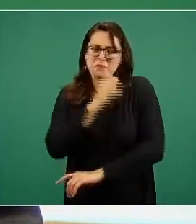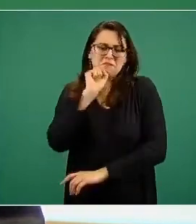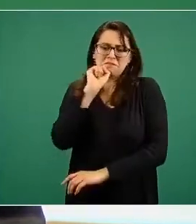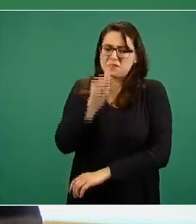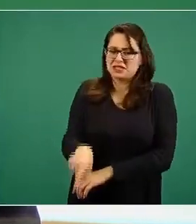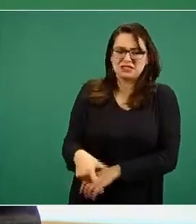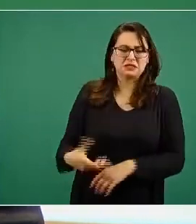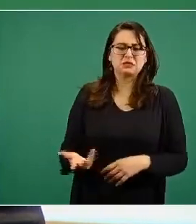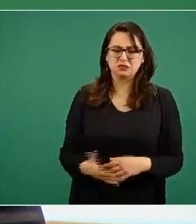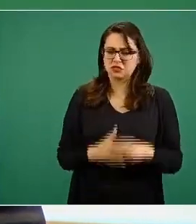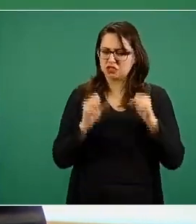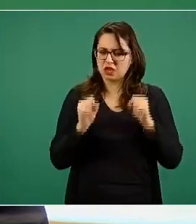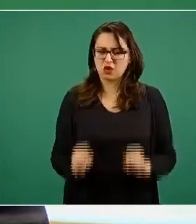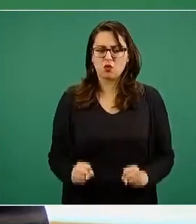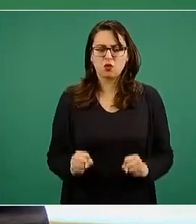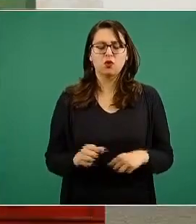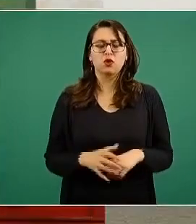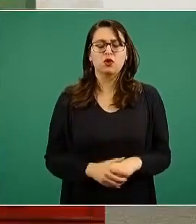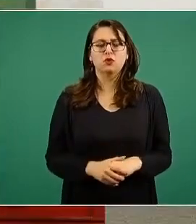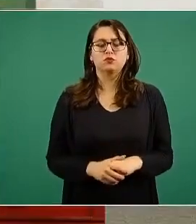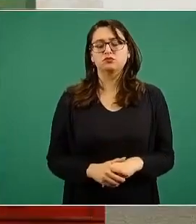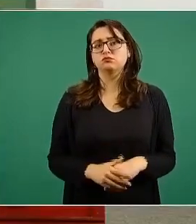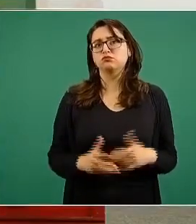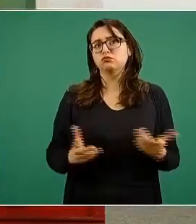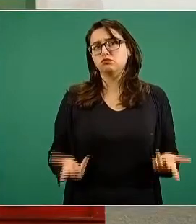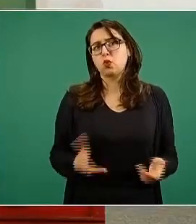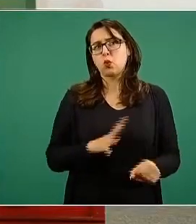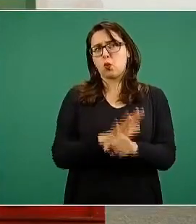virus SARS-CoV-2. La gran diferencia